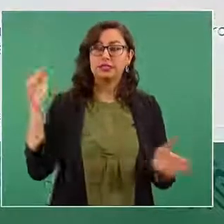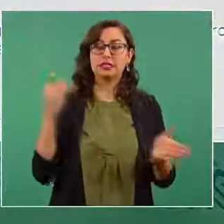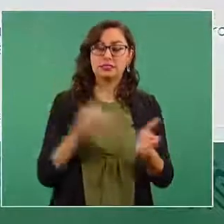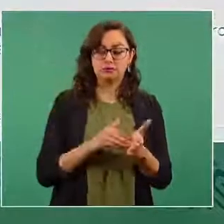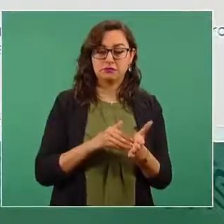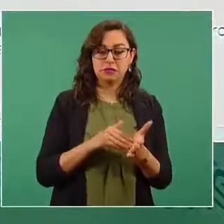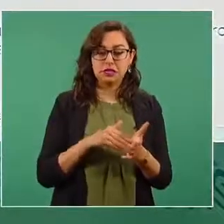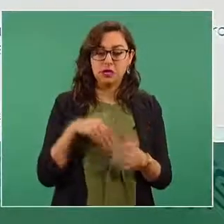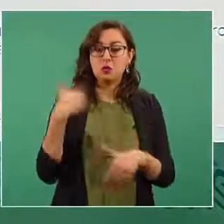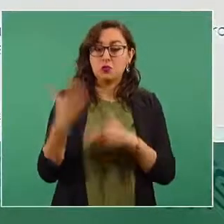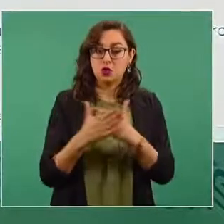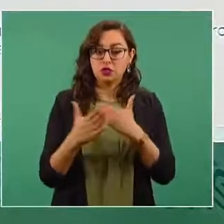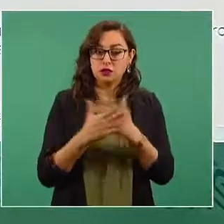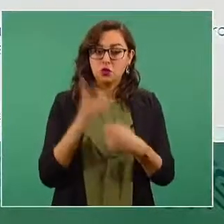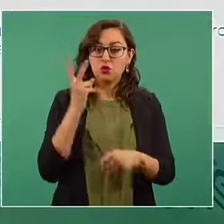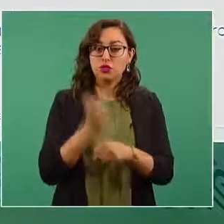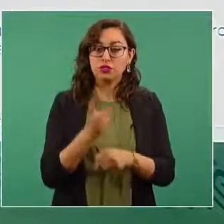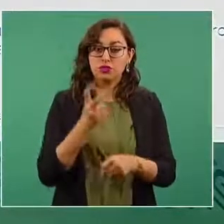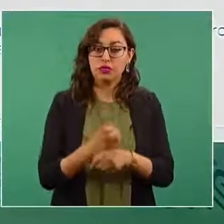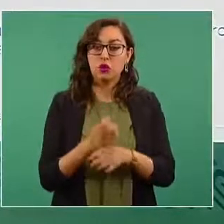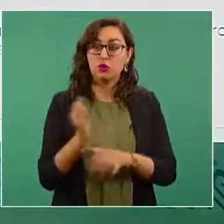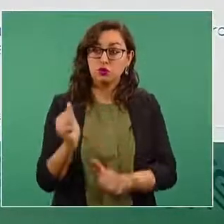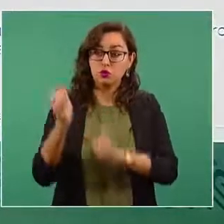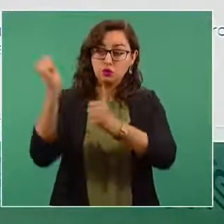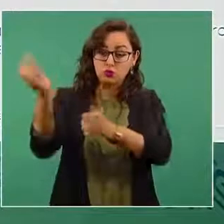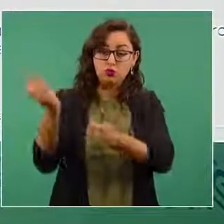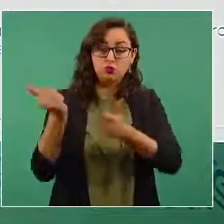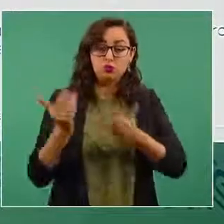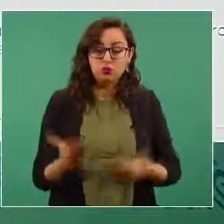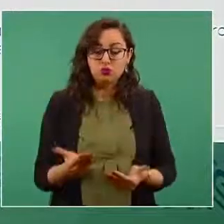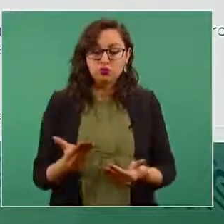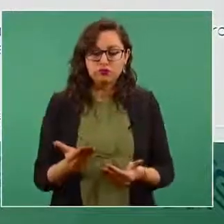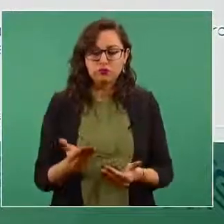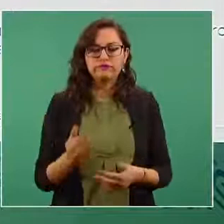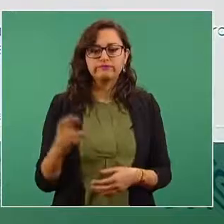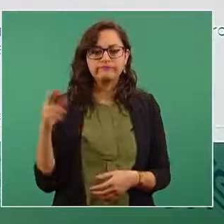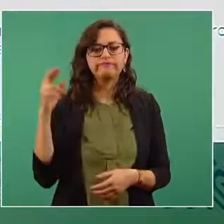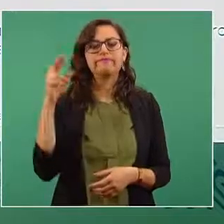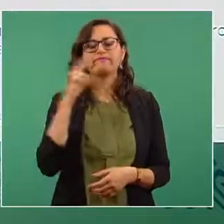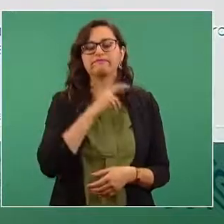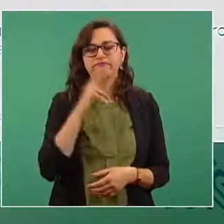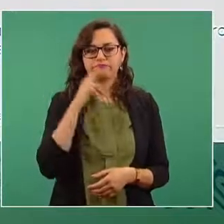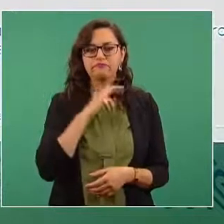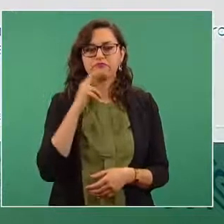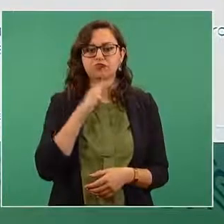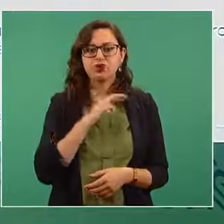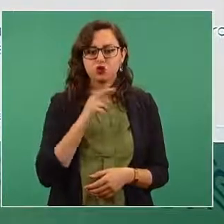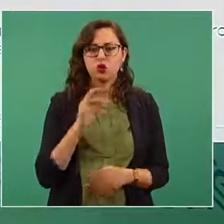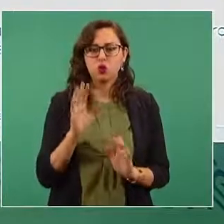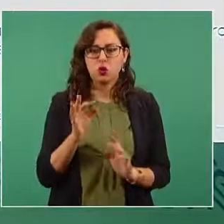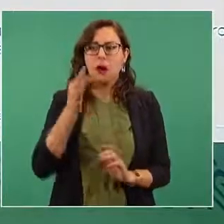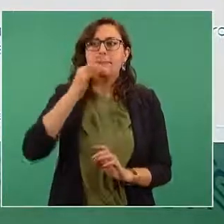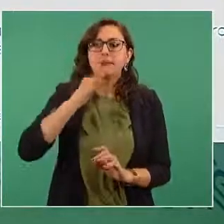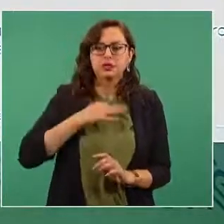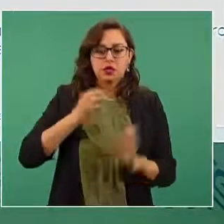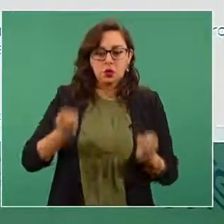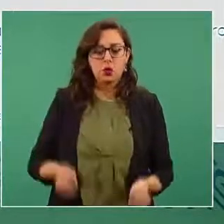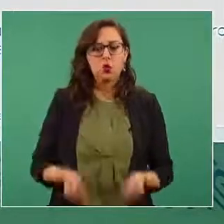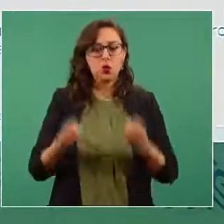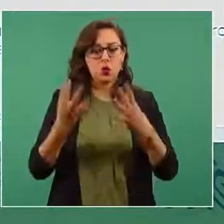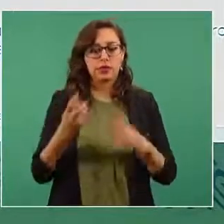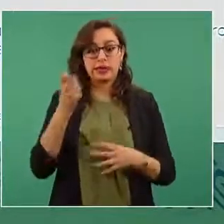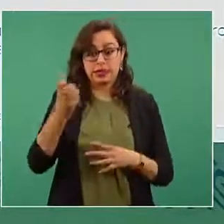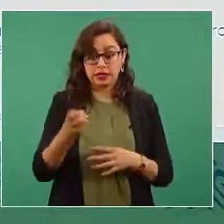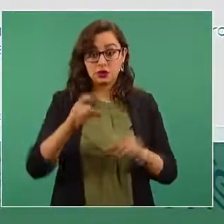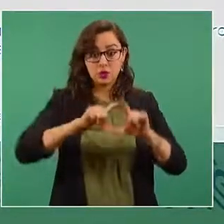estaremos informándoles. Esto se está haciendo vía Birmex y esperamos pronto, estos días, tener esta información. Este es el portafolio